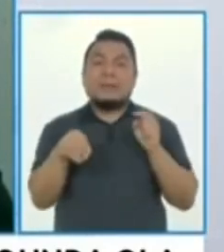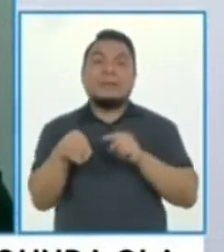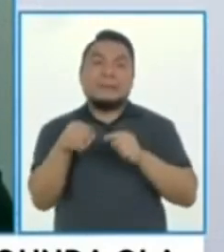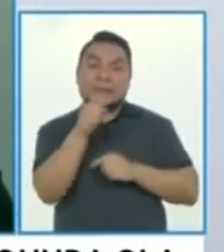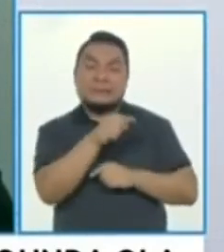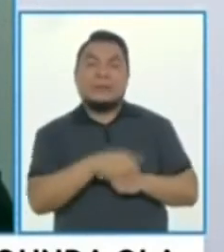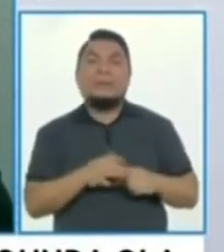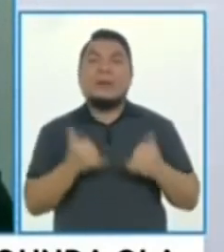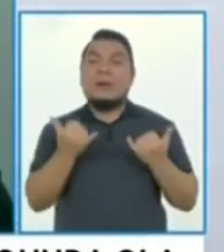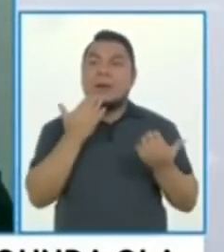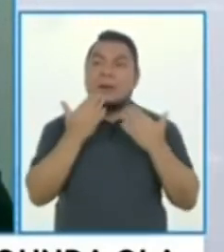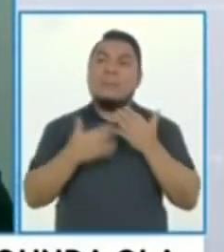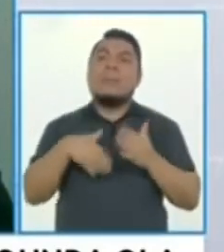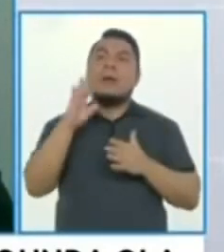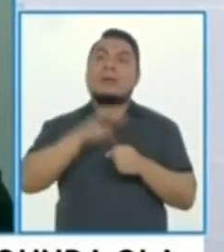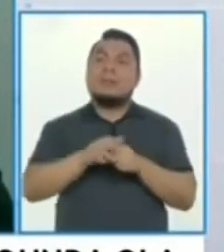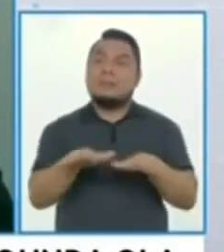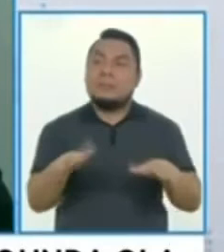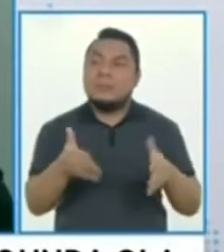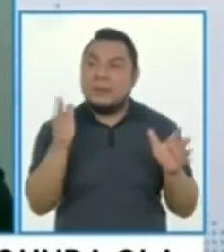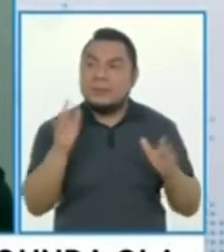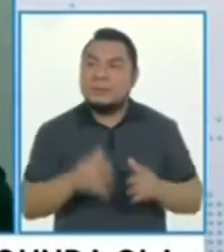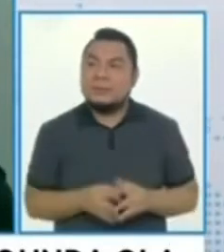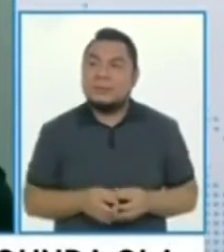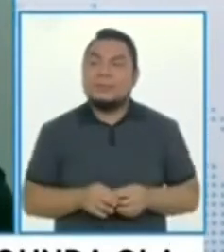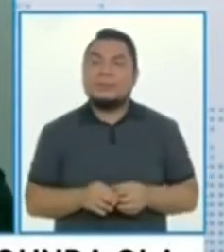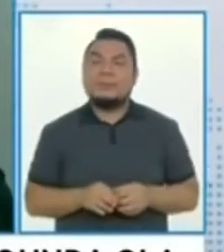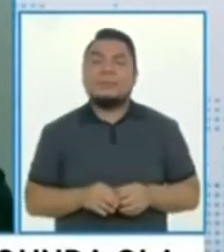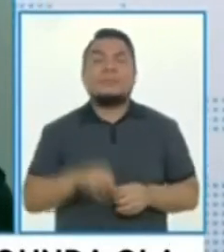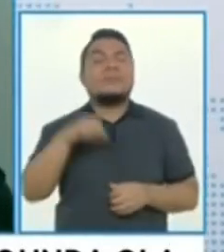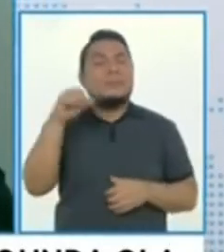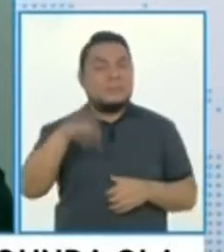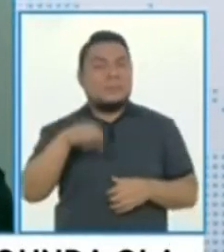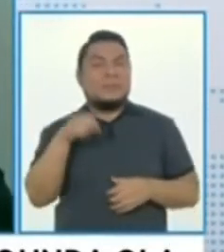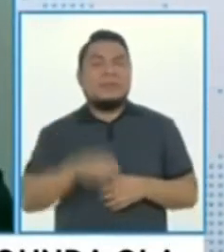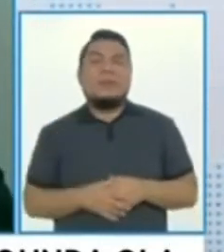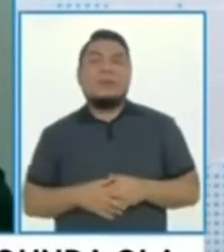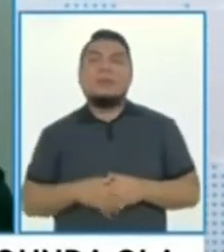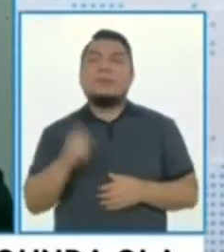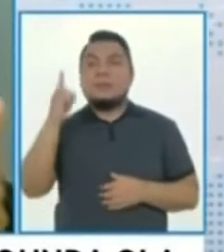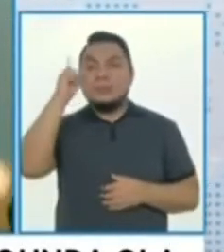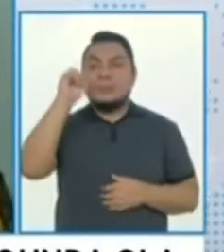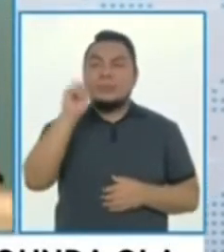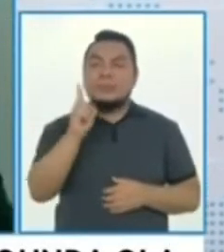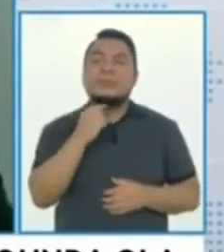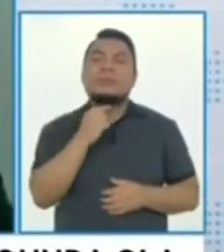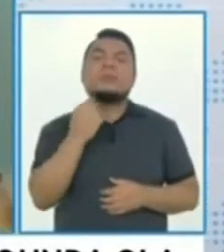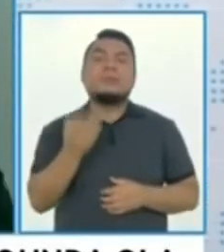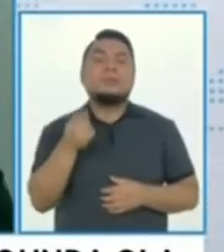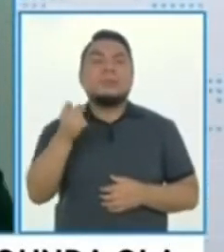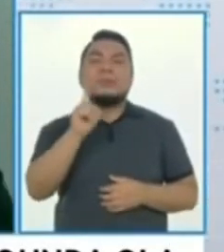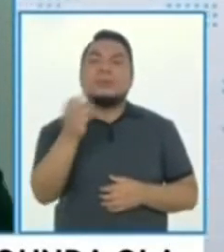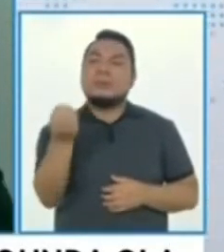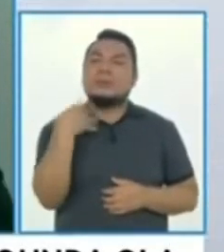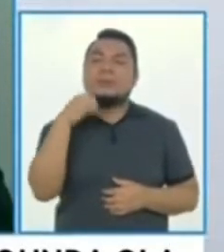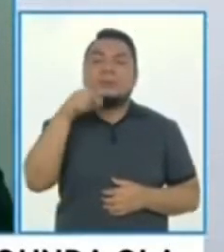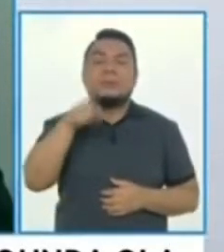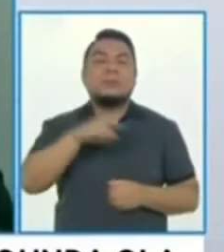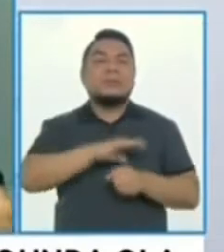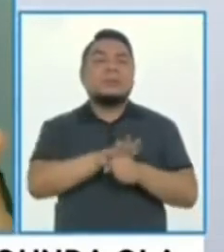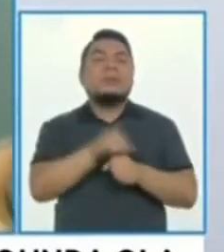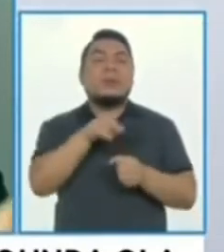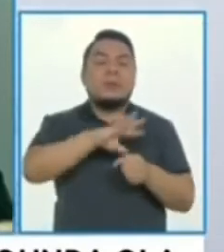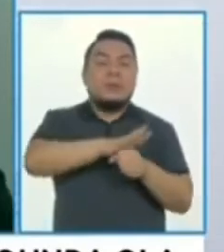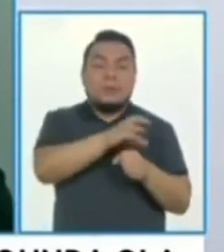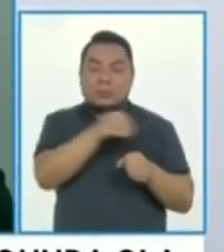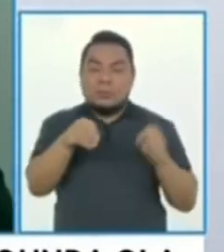británica, pero hoy en día hablamos de más variantes. Sí, todavía no se sabe mucho, bueno, todavía no se ha confirmado la variante,